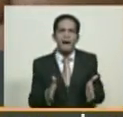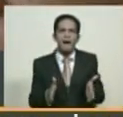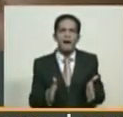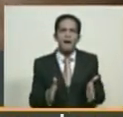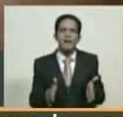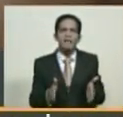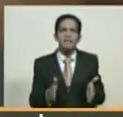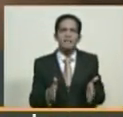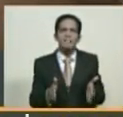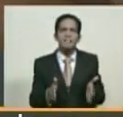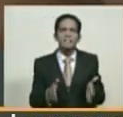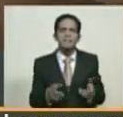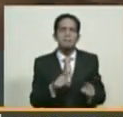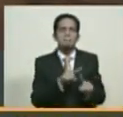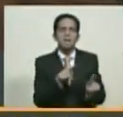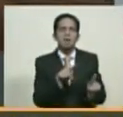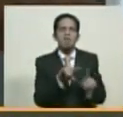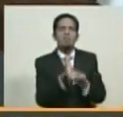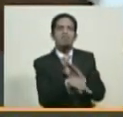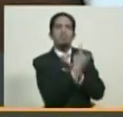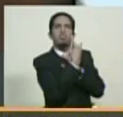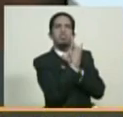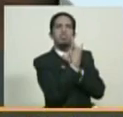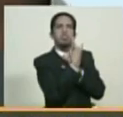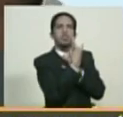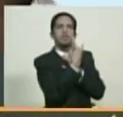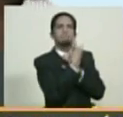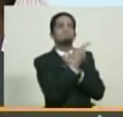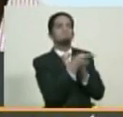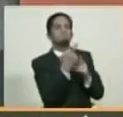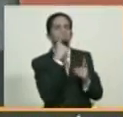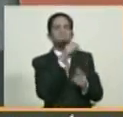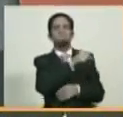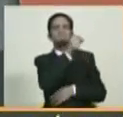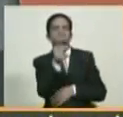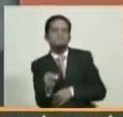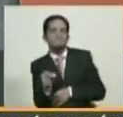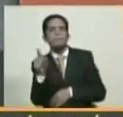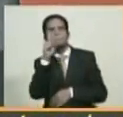trataron de ser incorporadas a una espantosa red de prostitución.